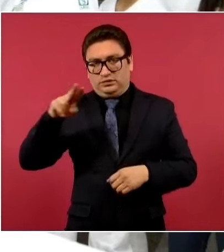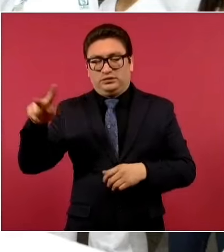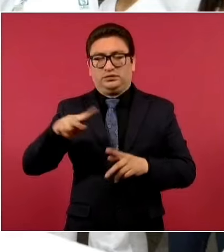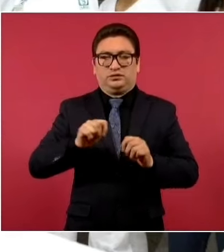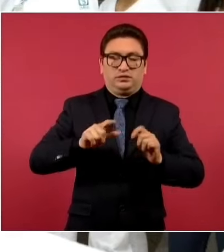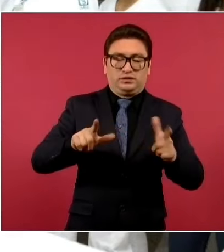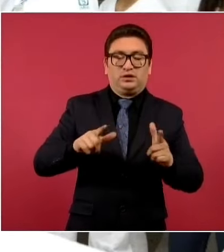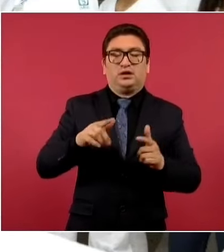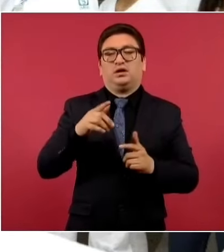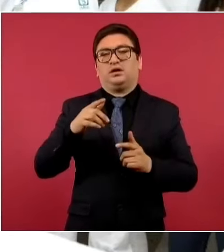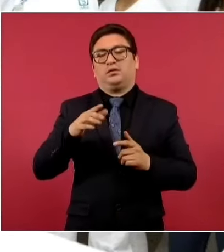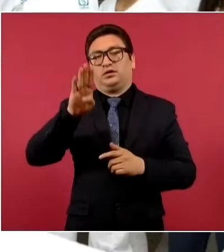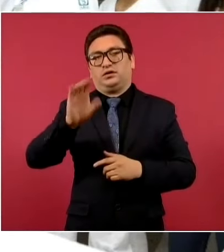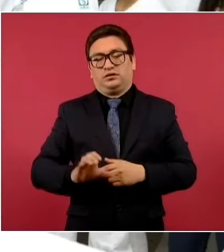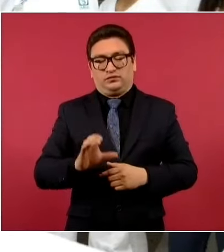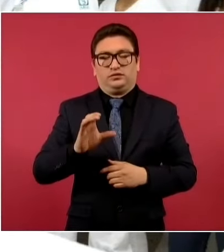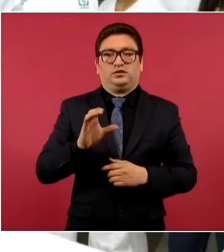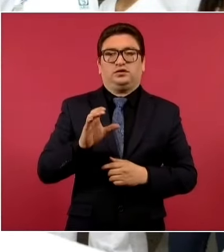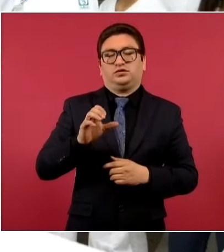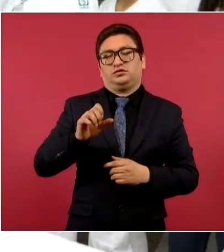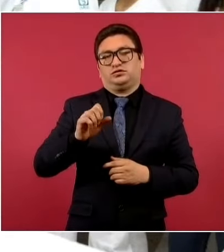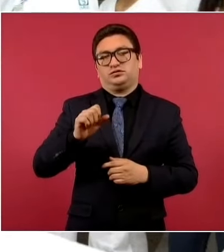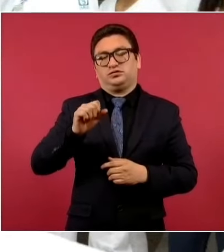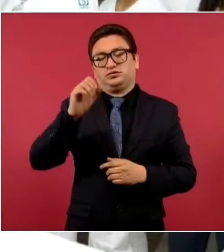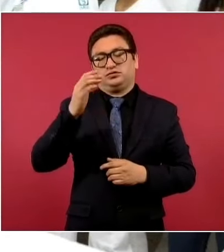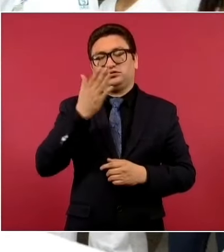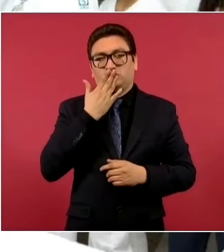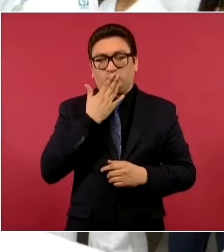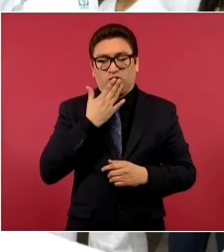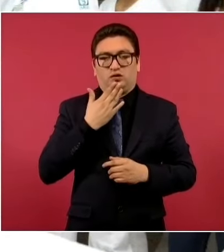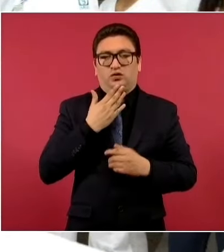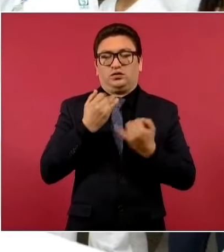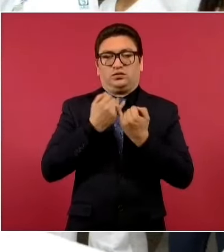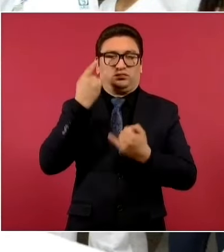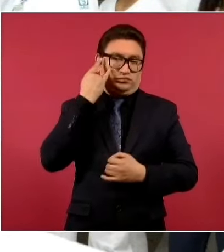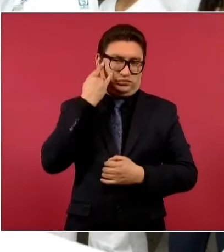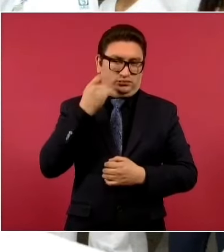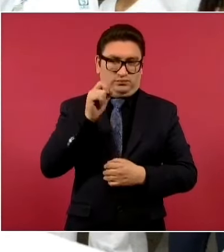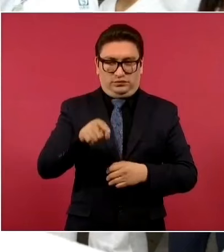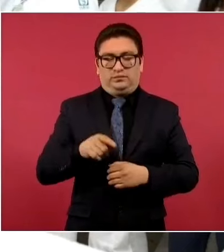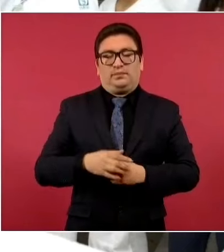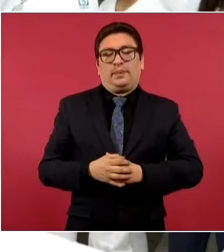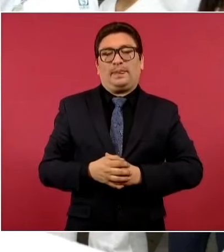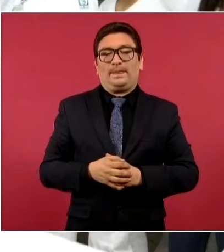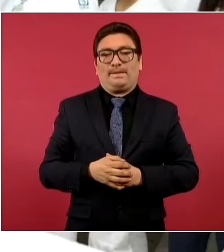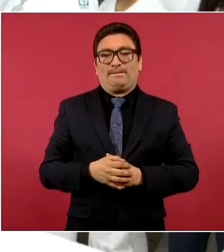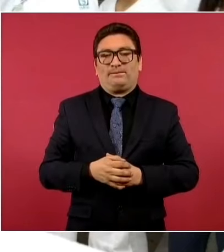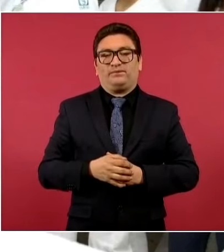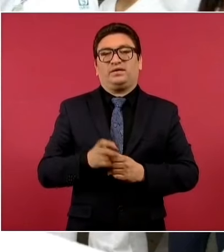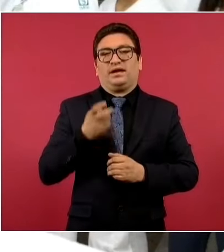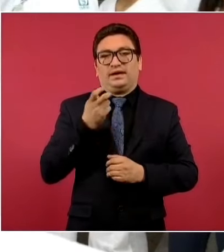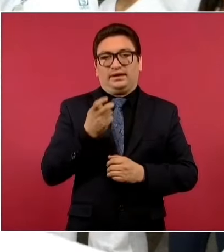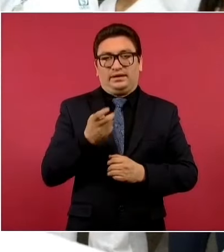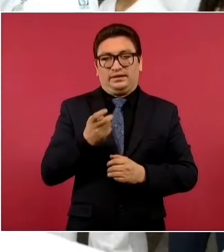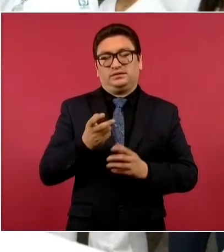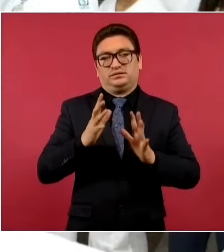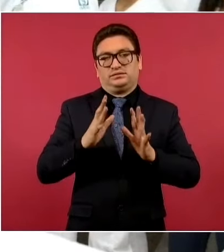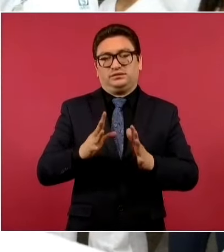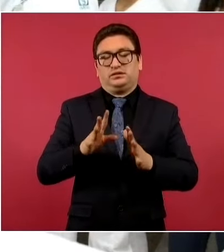Tlaxcala, de Baja California Sur, de Sonora y de Campeche. Con esto tenemos la cobertura